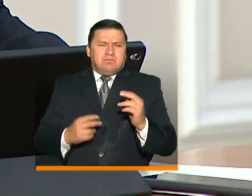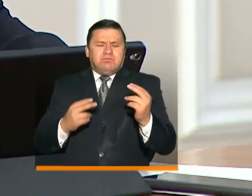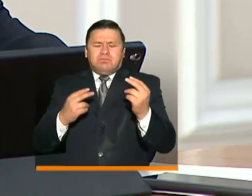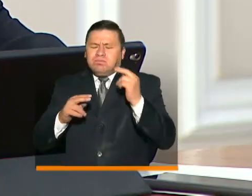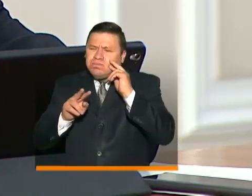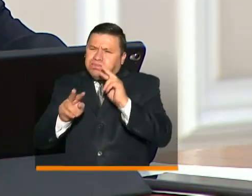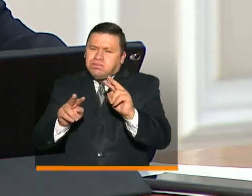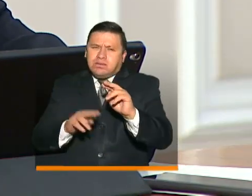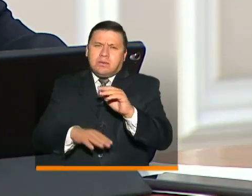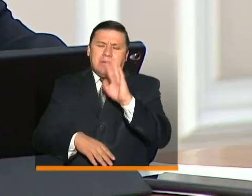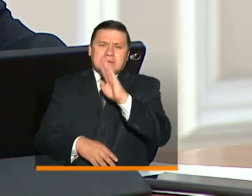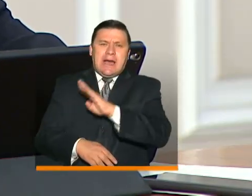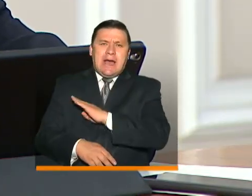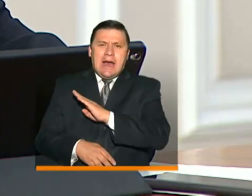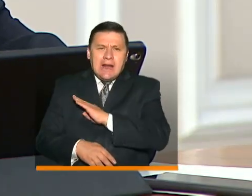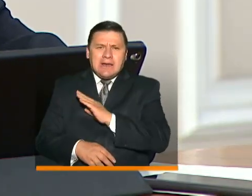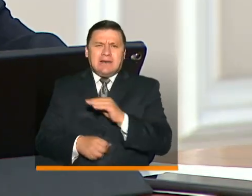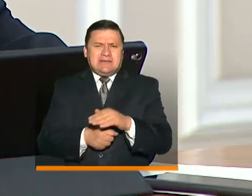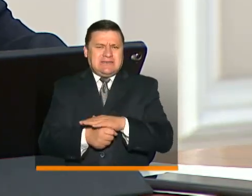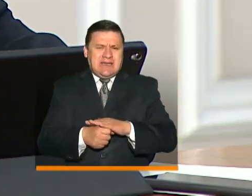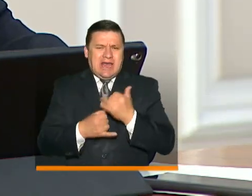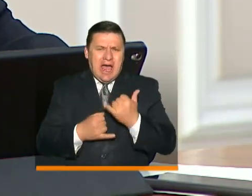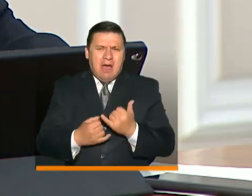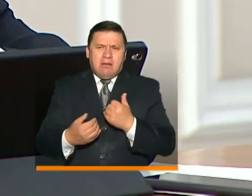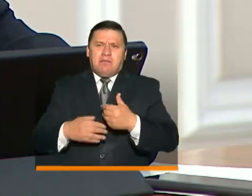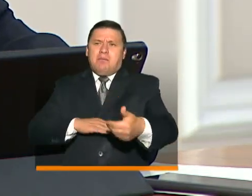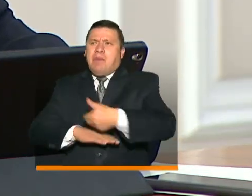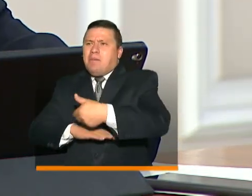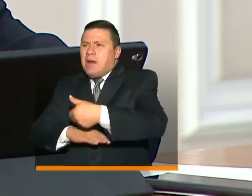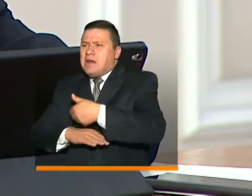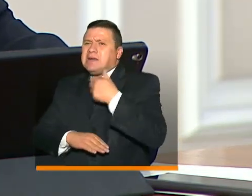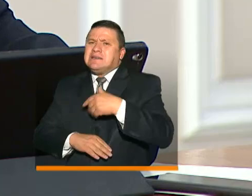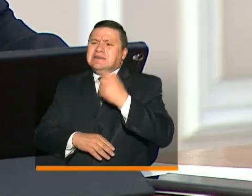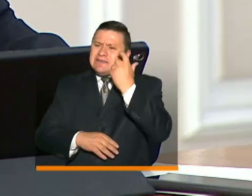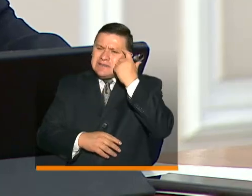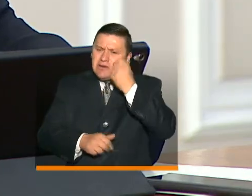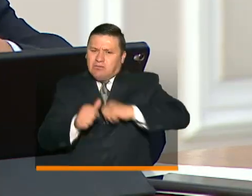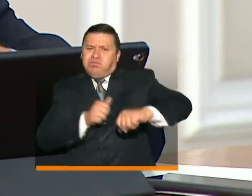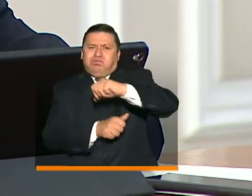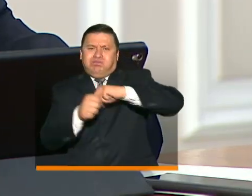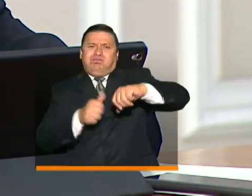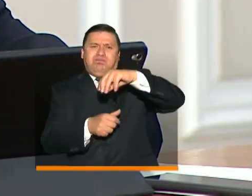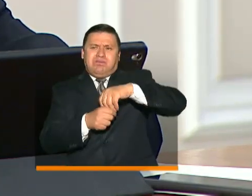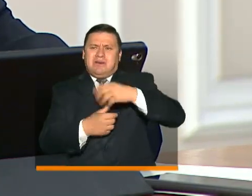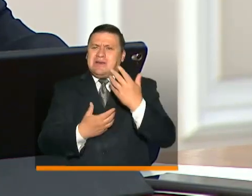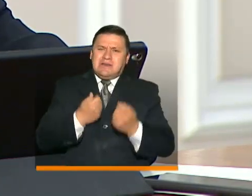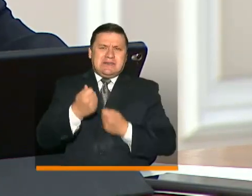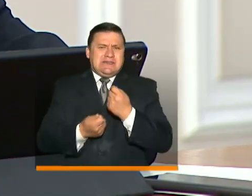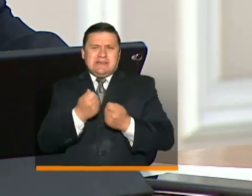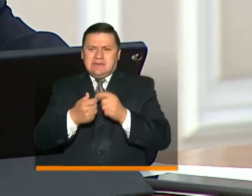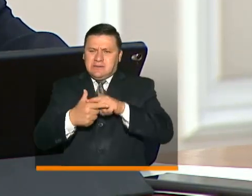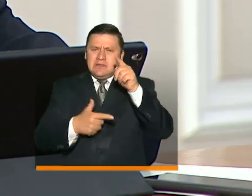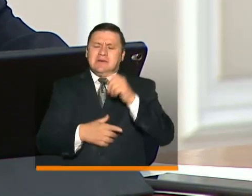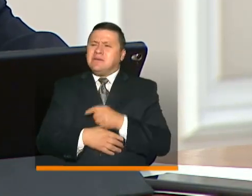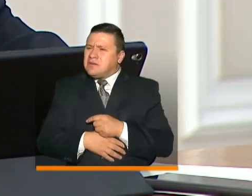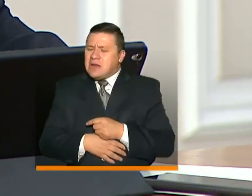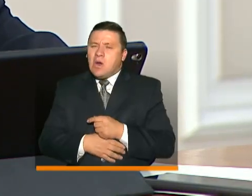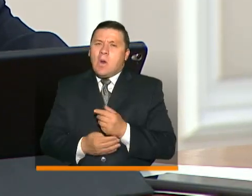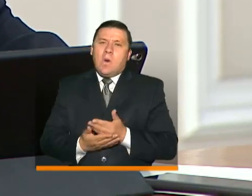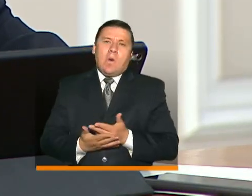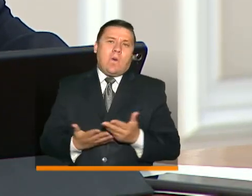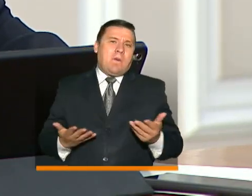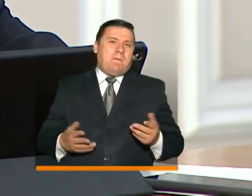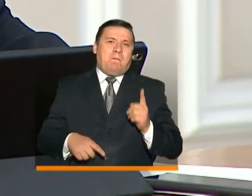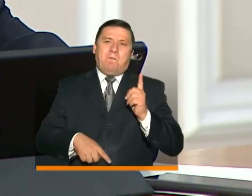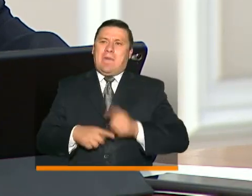solicitado muchas alcaldías toda la situación que estamos viviendo para esta reactivación inteligente, para esta reactivación económica, que hay cosas que no